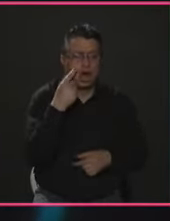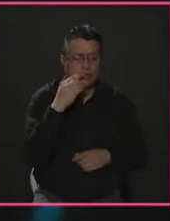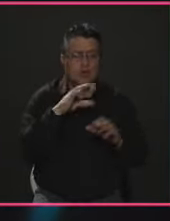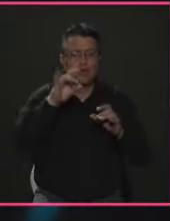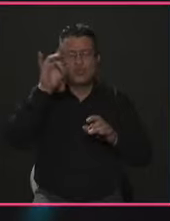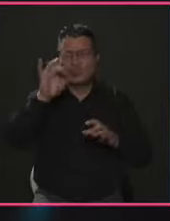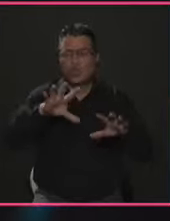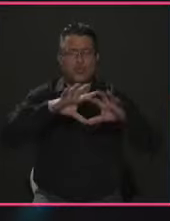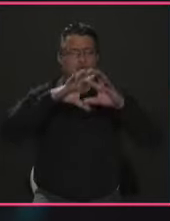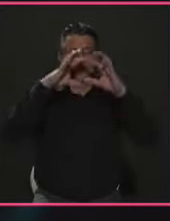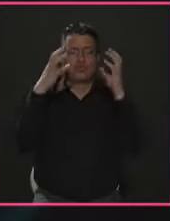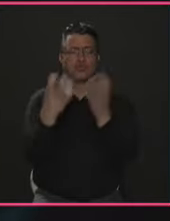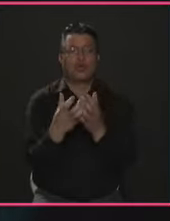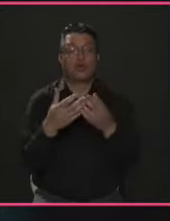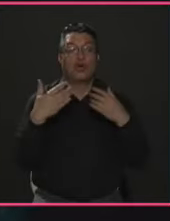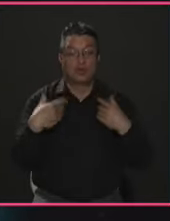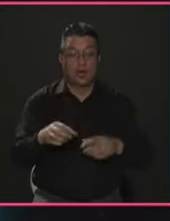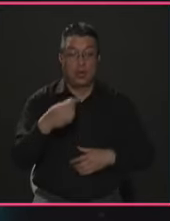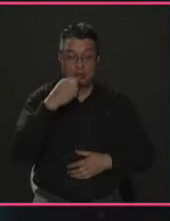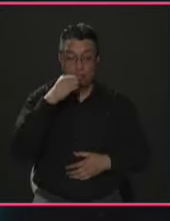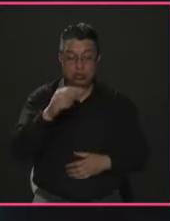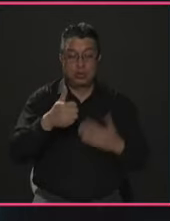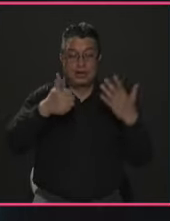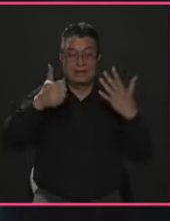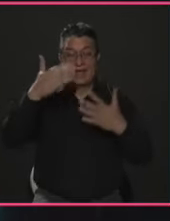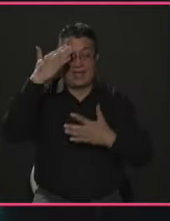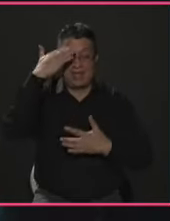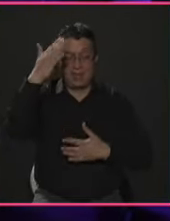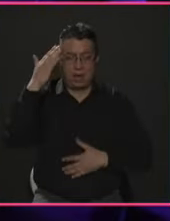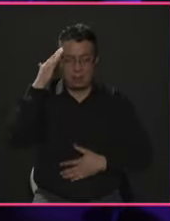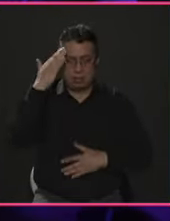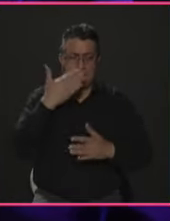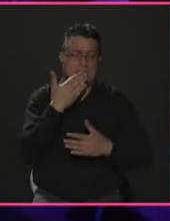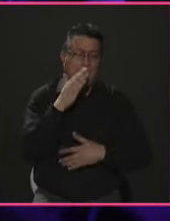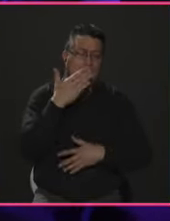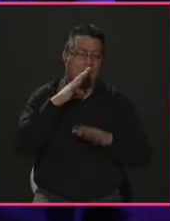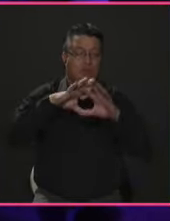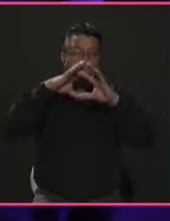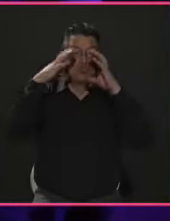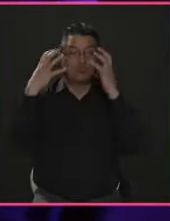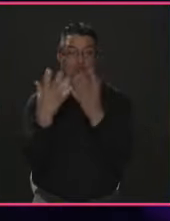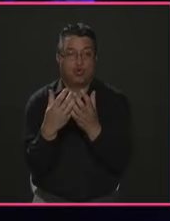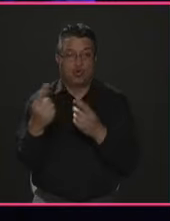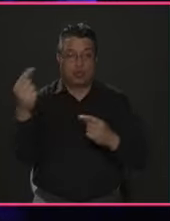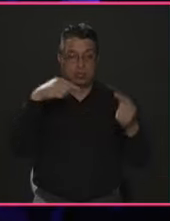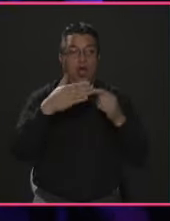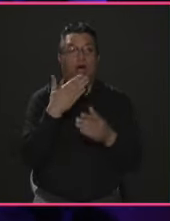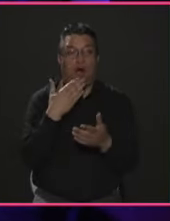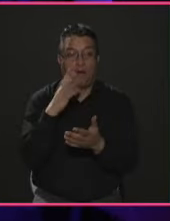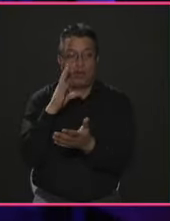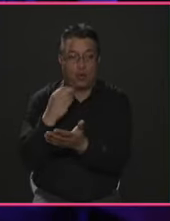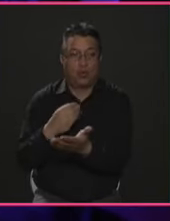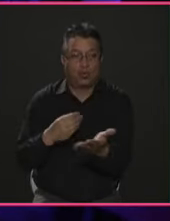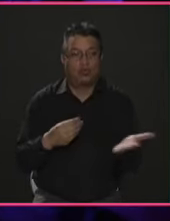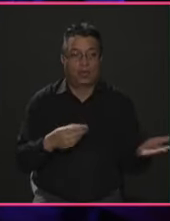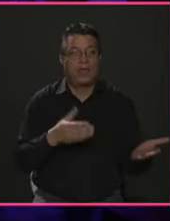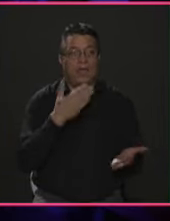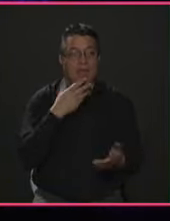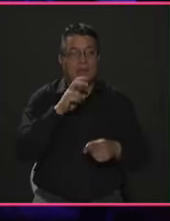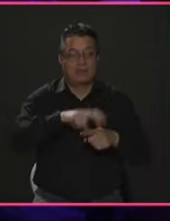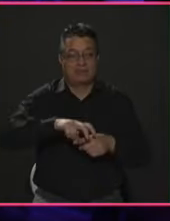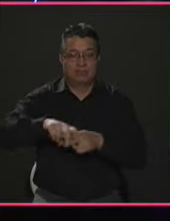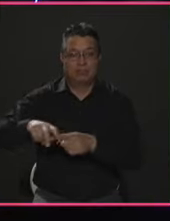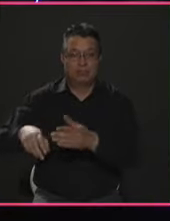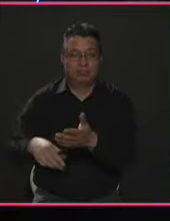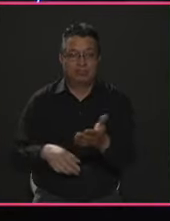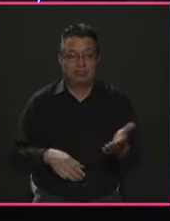planeta vamos a recibir Durante los próximos 6 días a las Mentes más Brillantes Del Mundo incluidos ustedes evidentemente nuestro querido público y